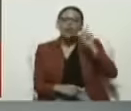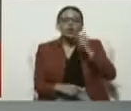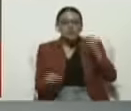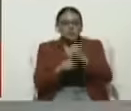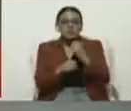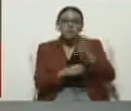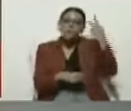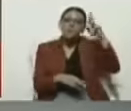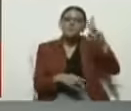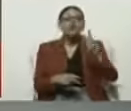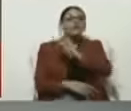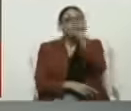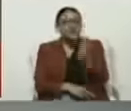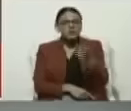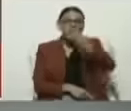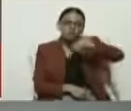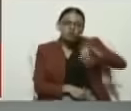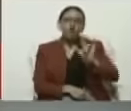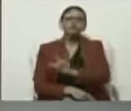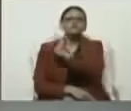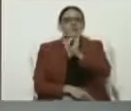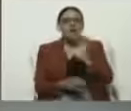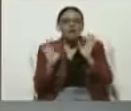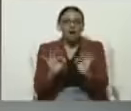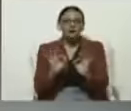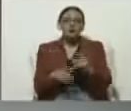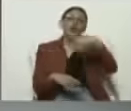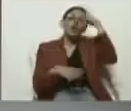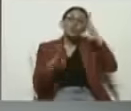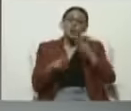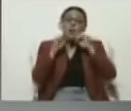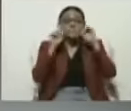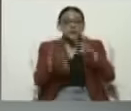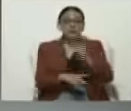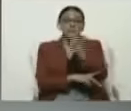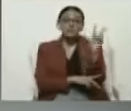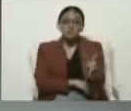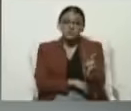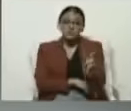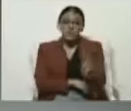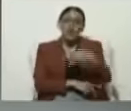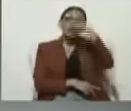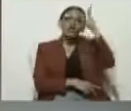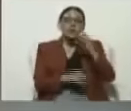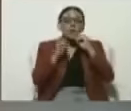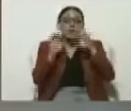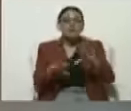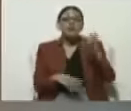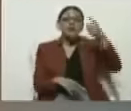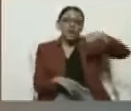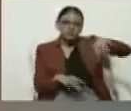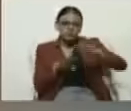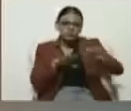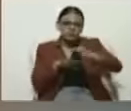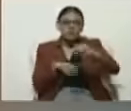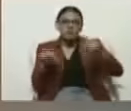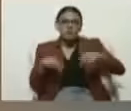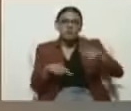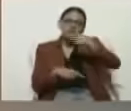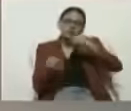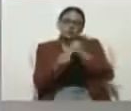Venezuela. Eso es lo que queremos. Que Dios bendiga a Venezuela, que Dios bendiga a Obispo, trabajando y